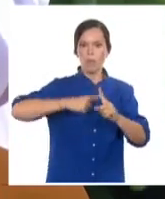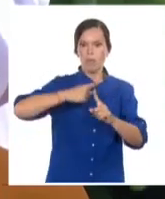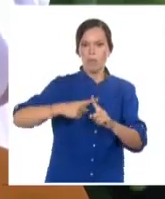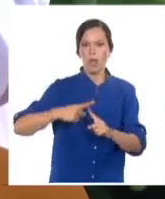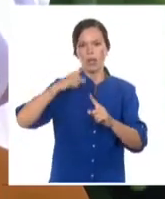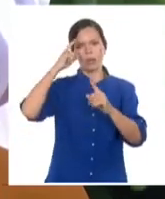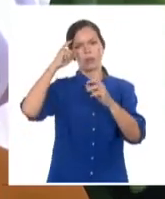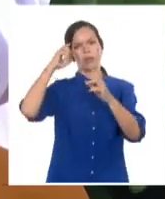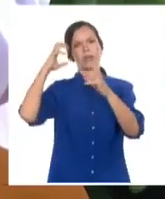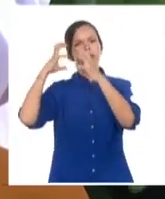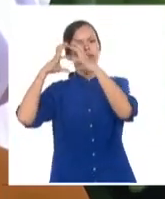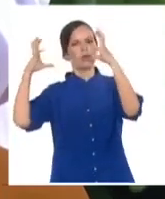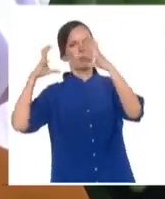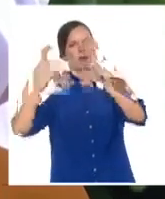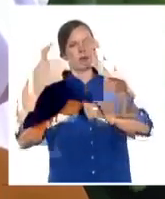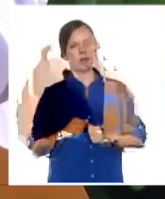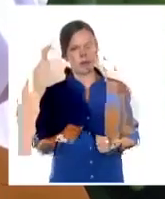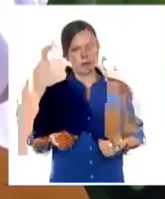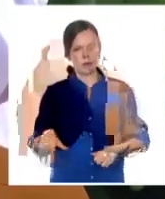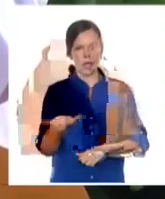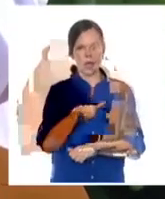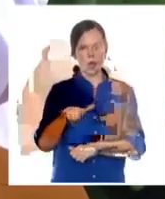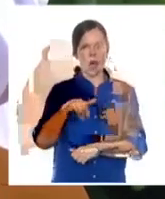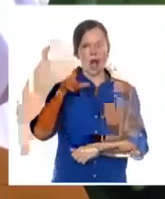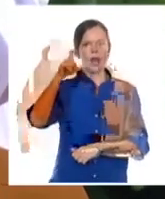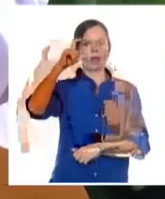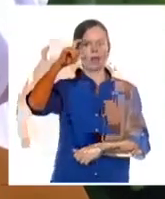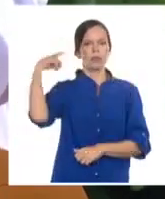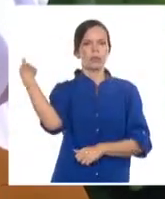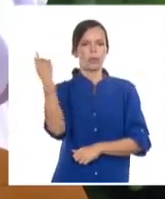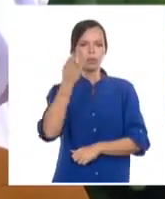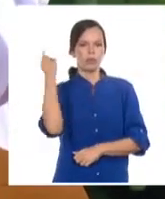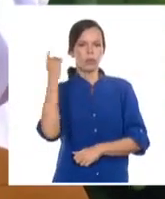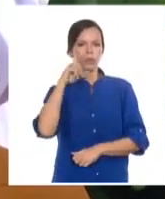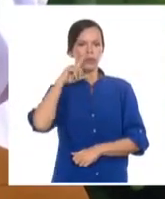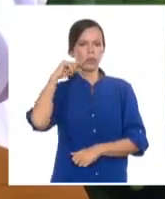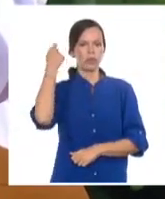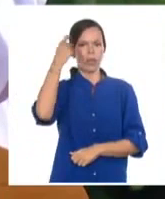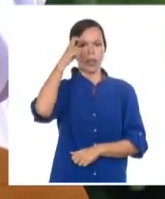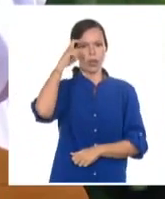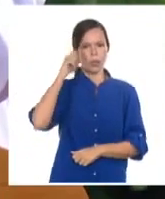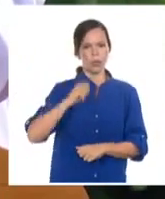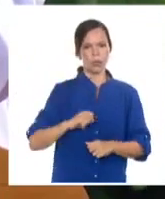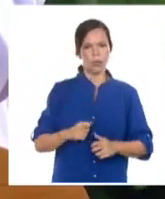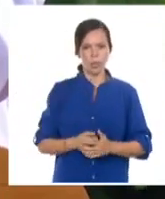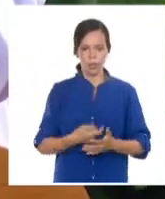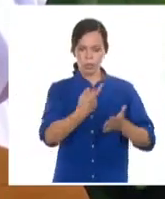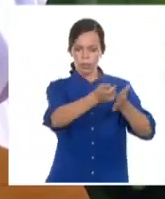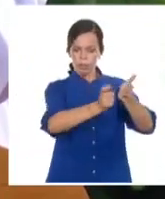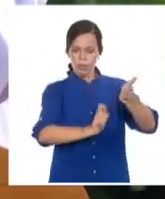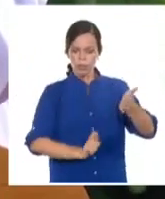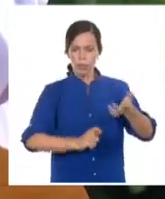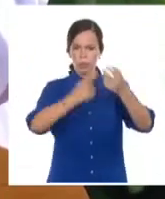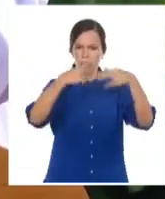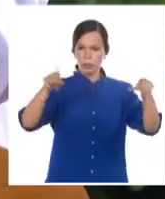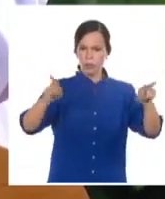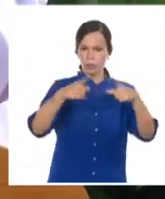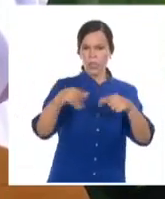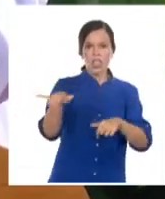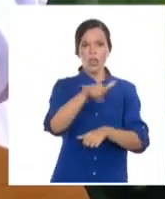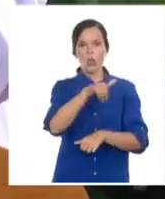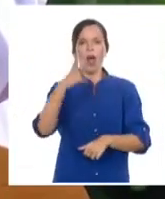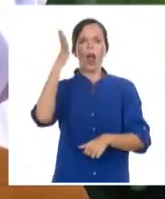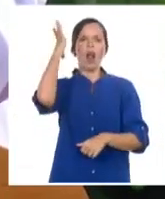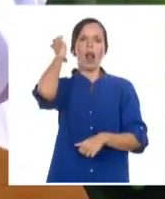como céspedez sus continuadores Fidel Raúl Almeida